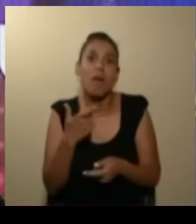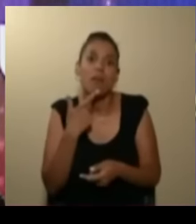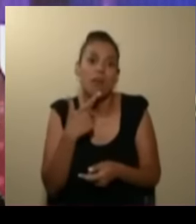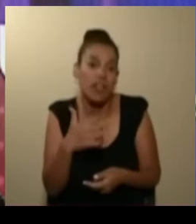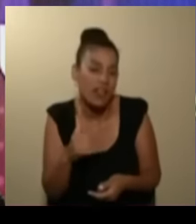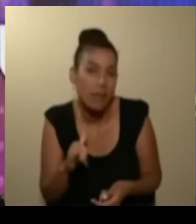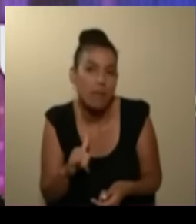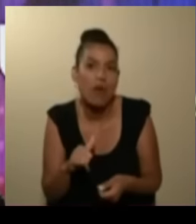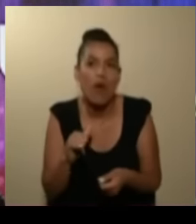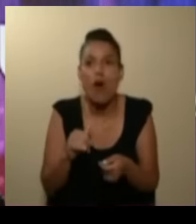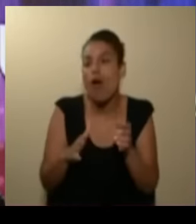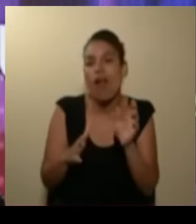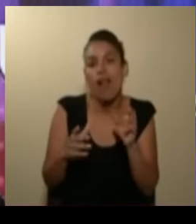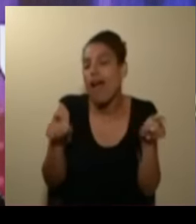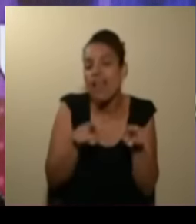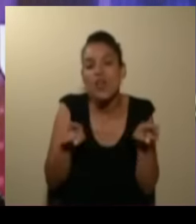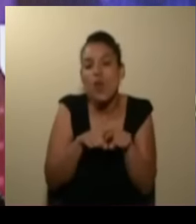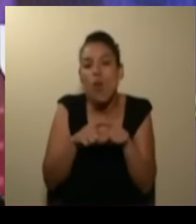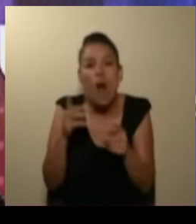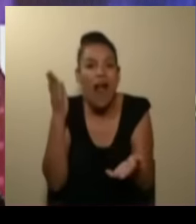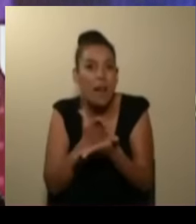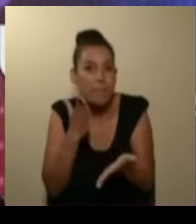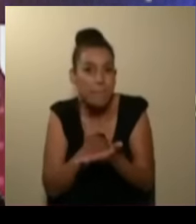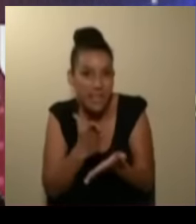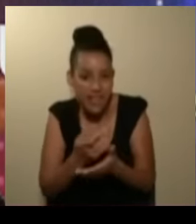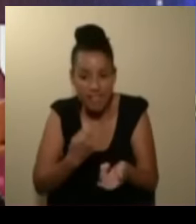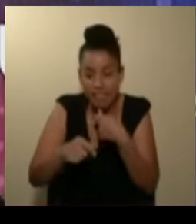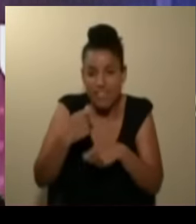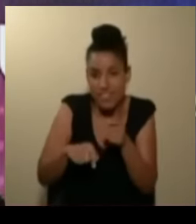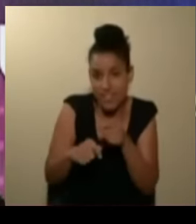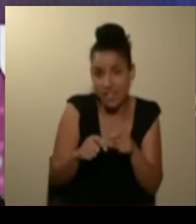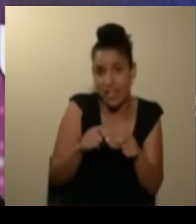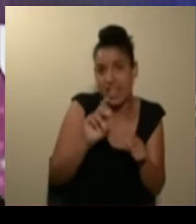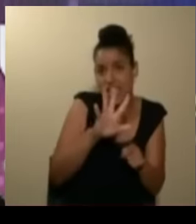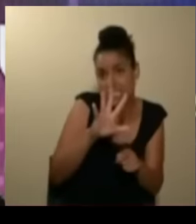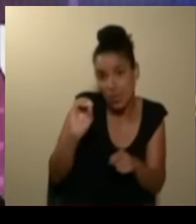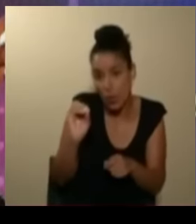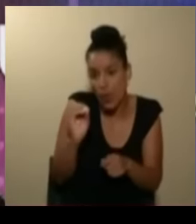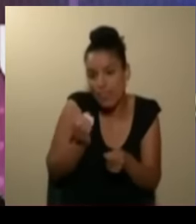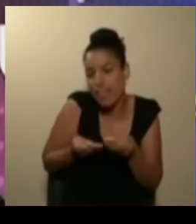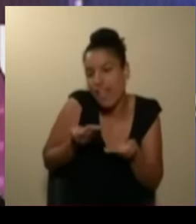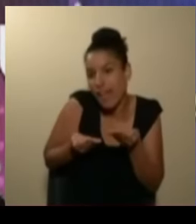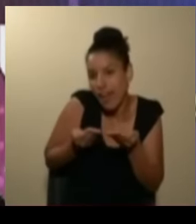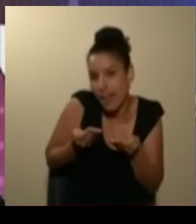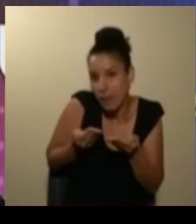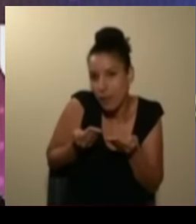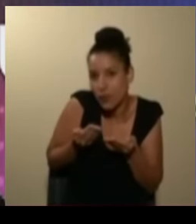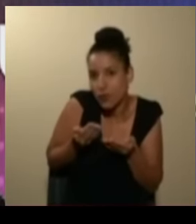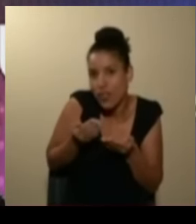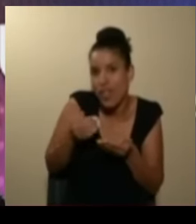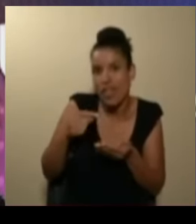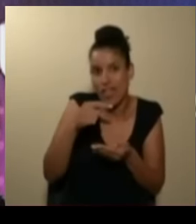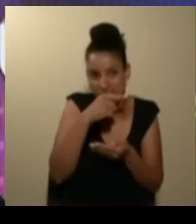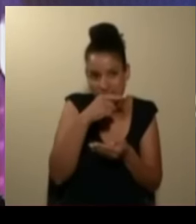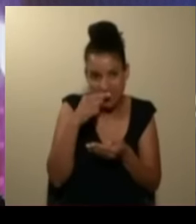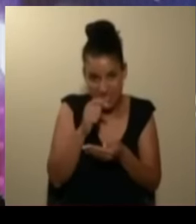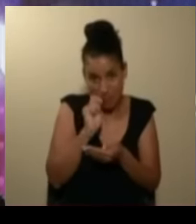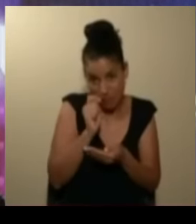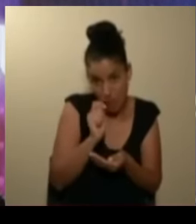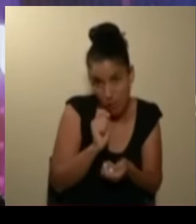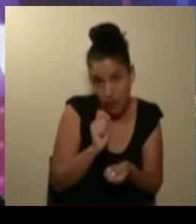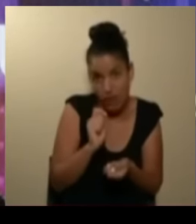pena por manejar 50 gramos de marihuana que el gran narcotraficante que traficaba toneladas de